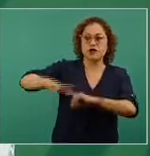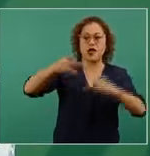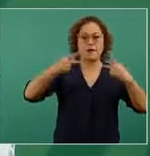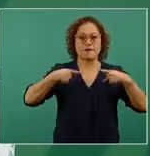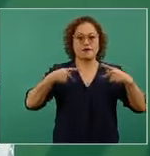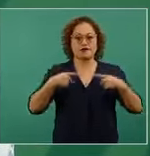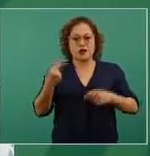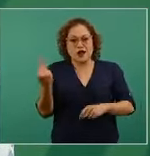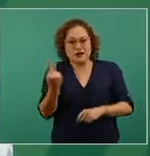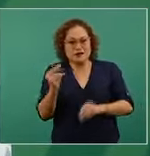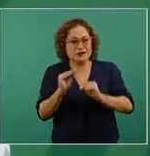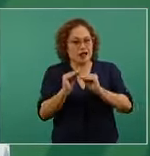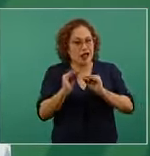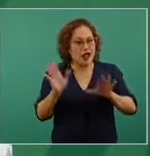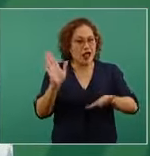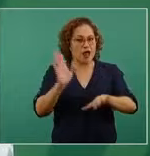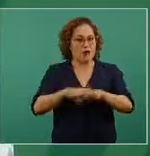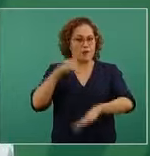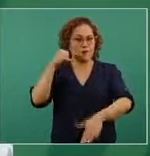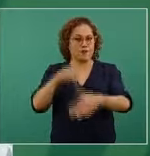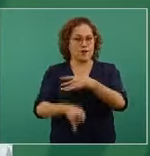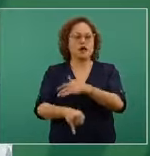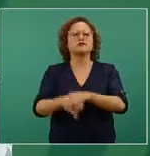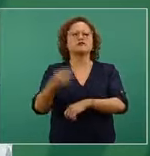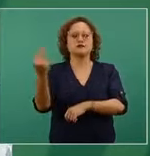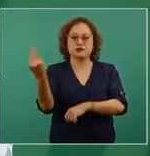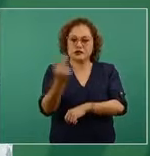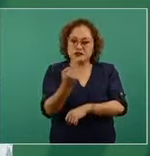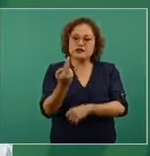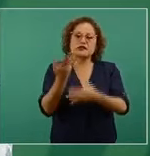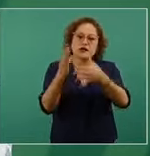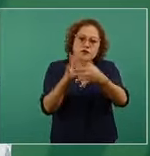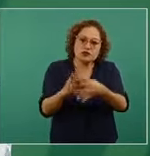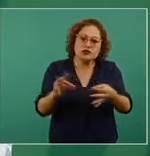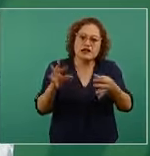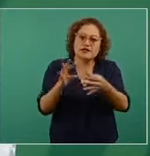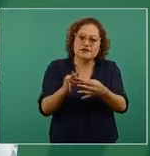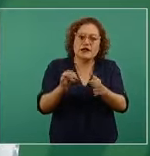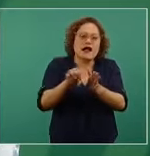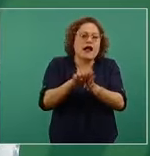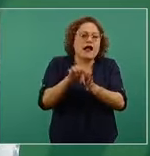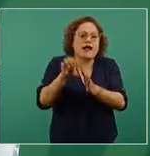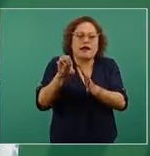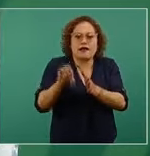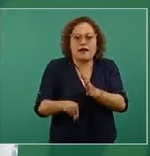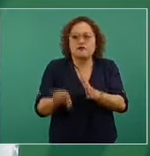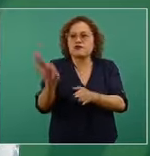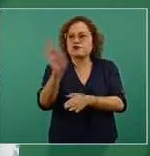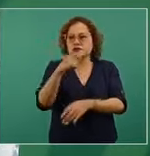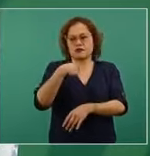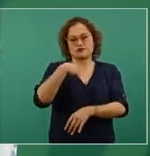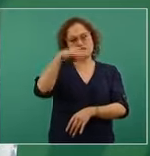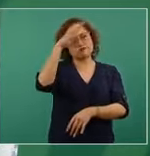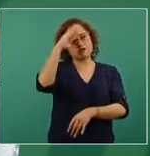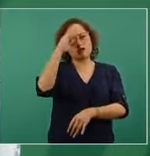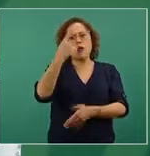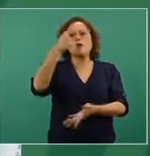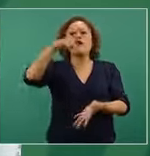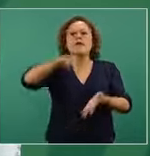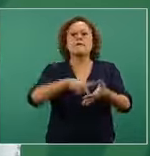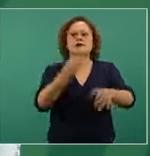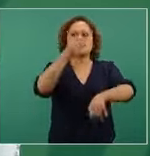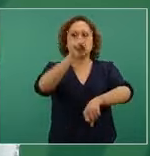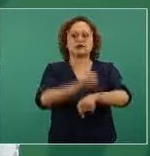poco más de claridad pues sí tendríamos que hacer un ejercicio yo creo que igual y una vez a la semana para que ustedes identifiquen